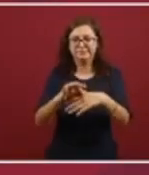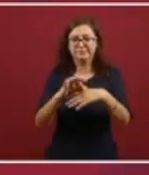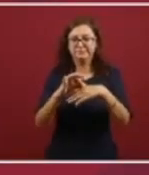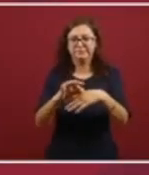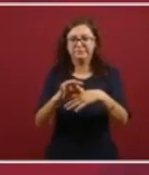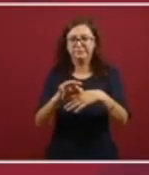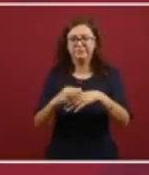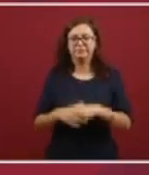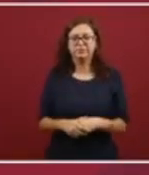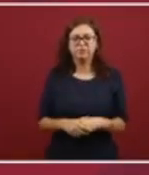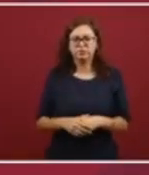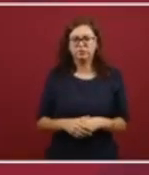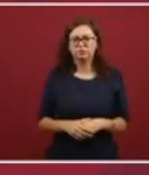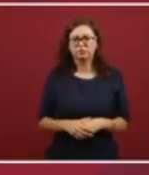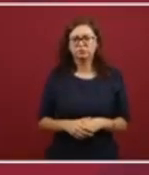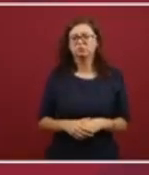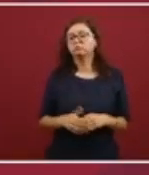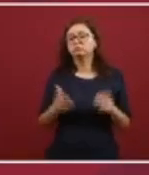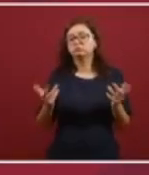¿Qué porcentaje? No sé.